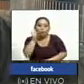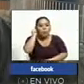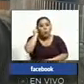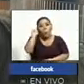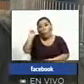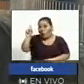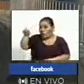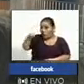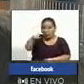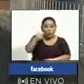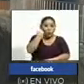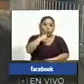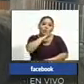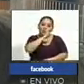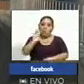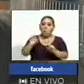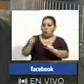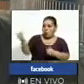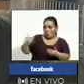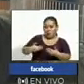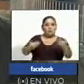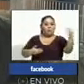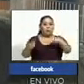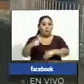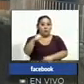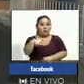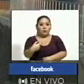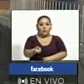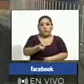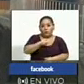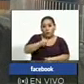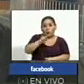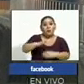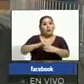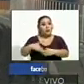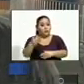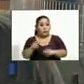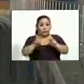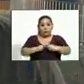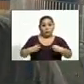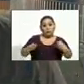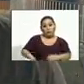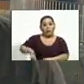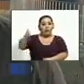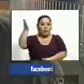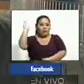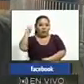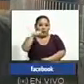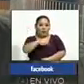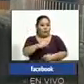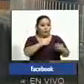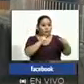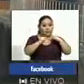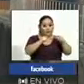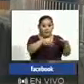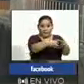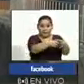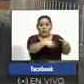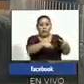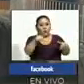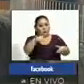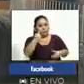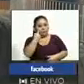cuadro clínico complicado de salud. Así la información que le tenemos hasta el momento después de esta conferencia de prensa por parte de las autoridades. Compañeros, regreso